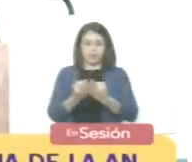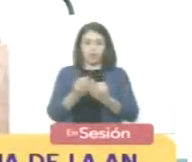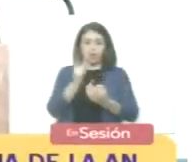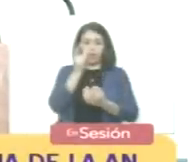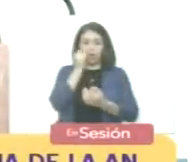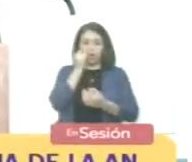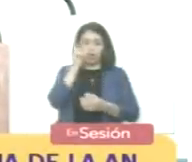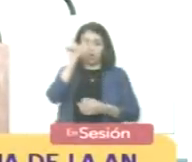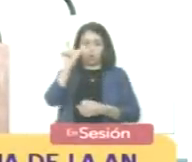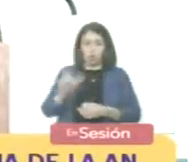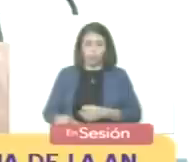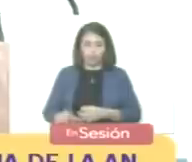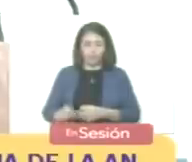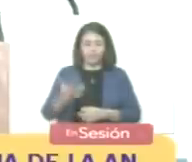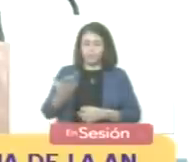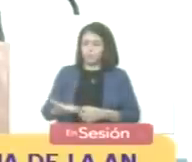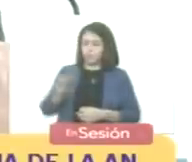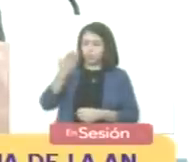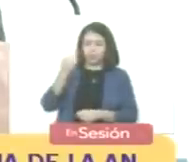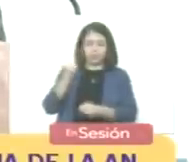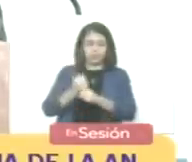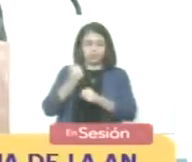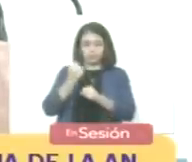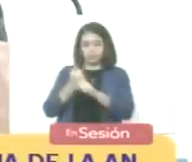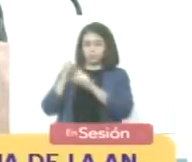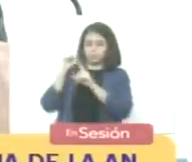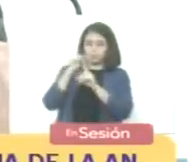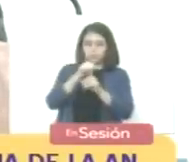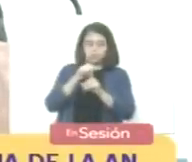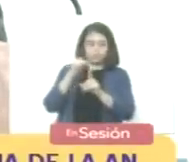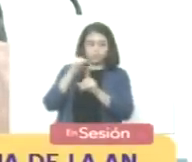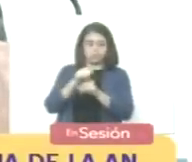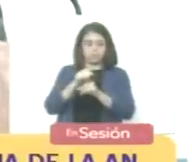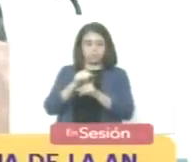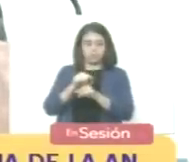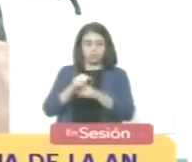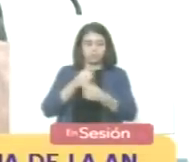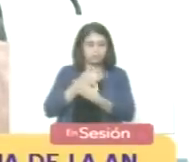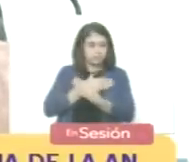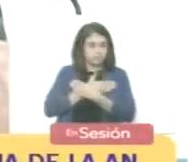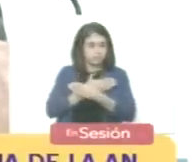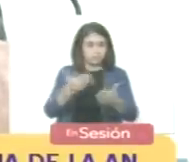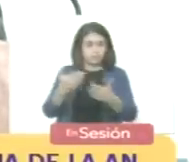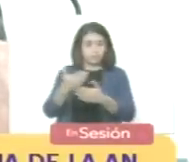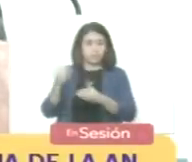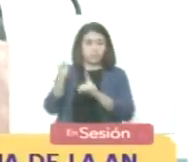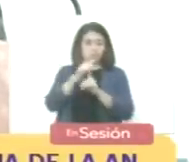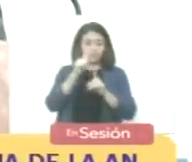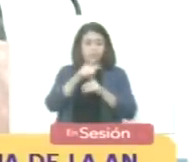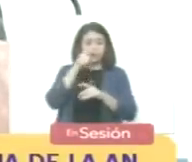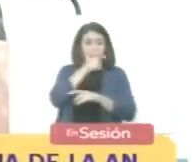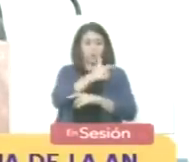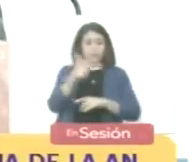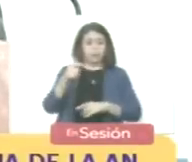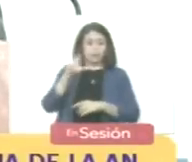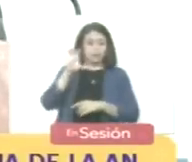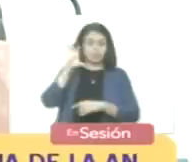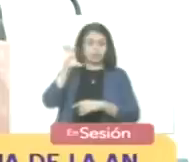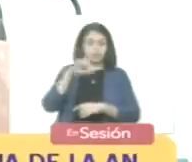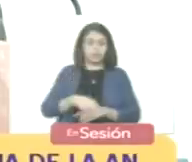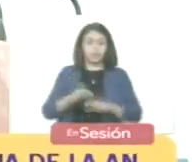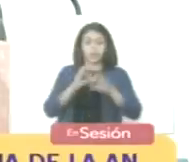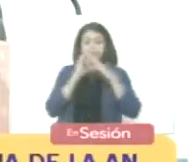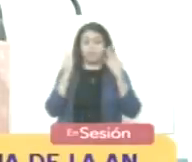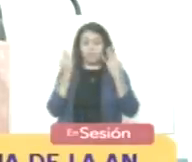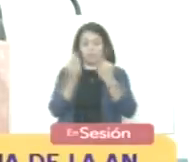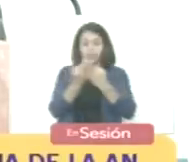hombre insigne, trabajador, luchador, entregado a las luchas del pueblo de esta patria. A la